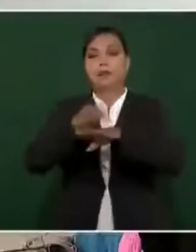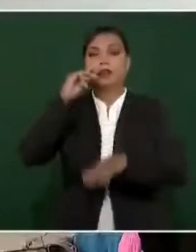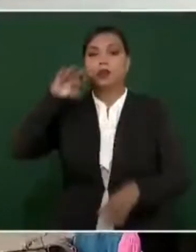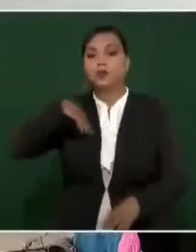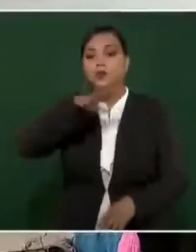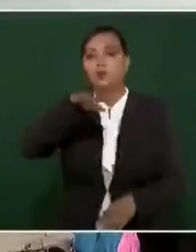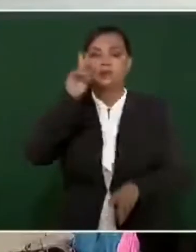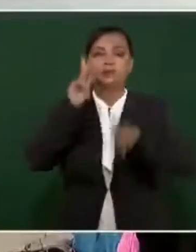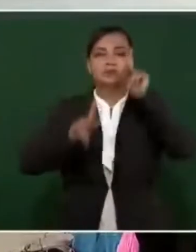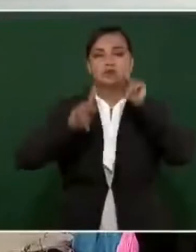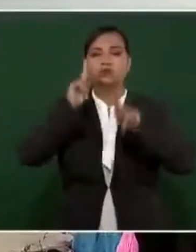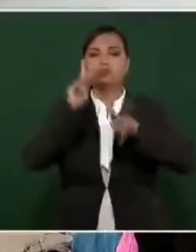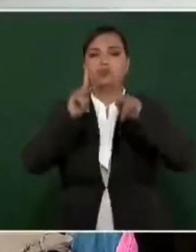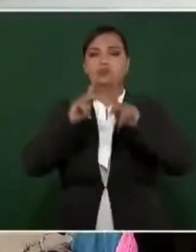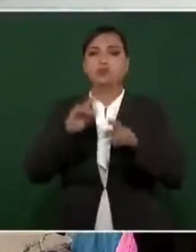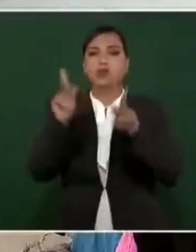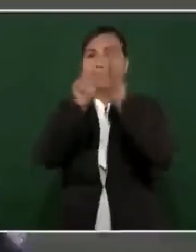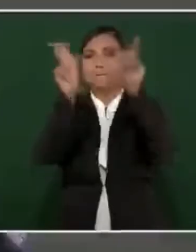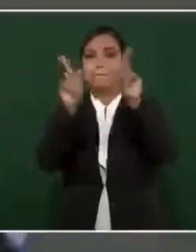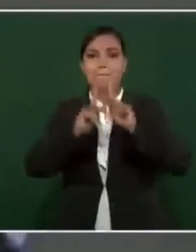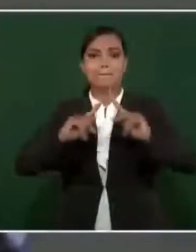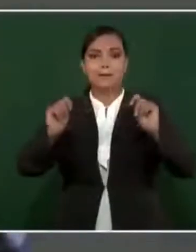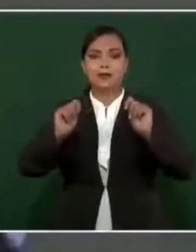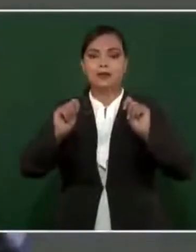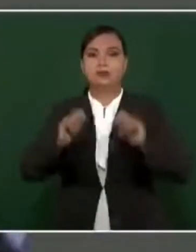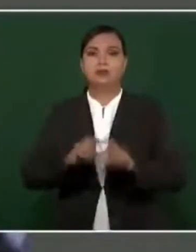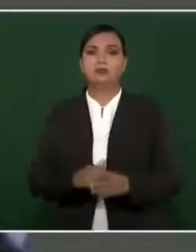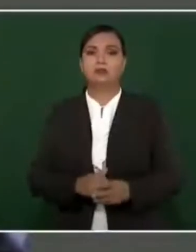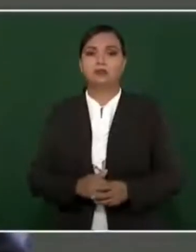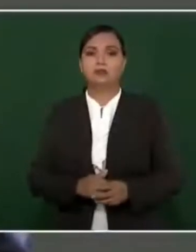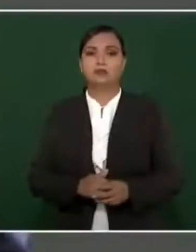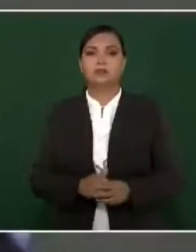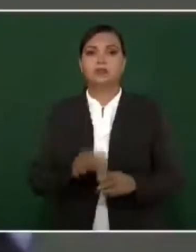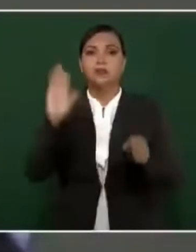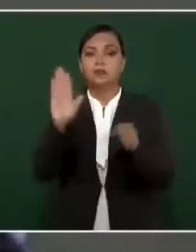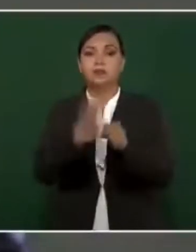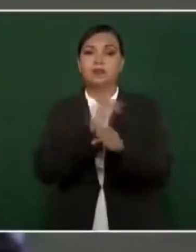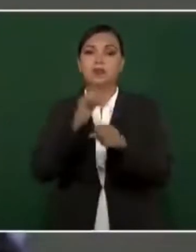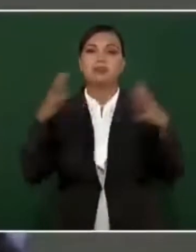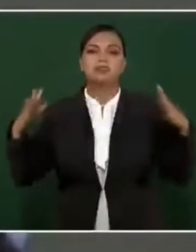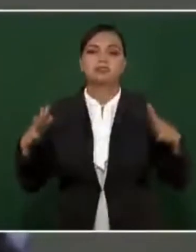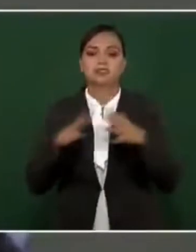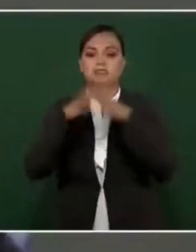porque las guerras son irracionales, inhumanas y es lo peor que puede haber.